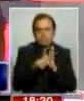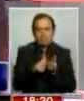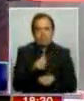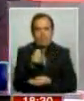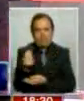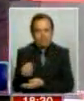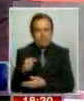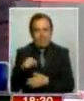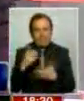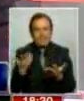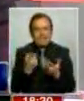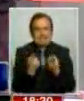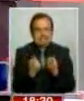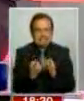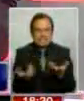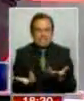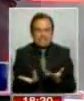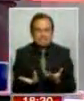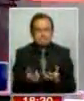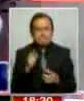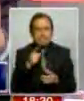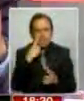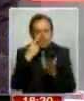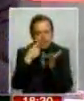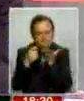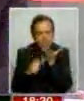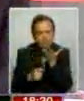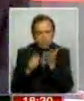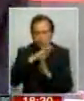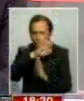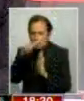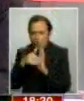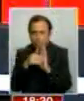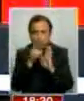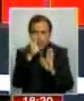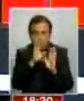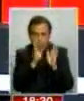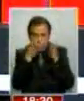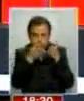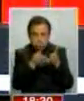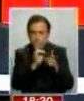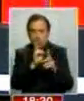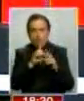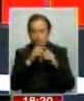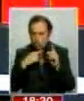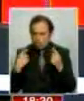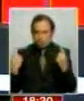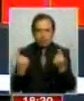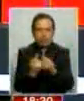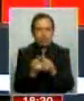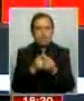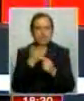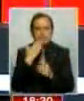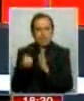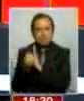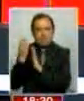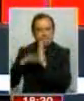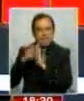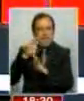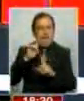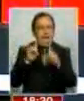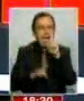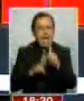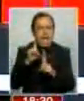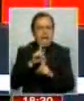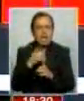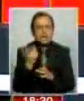necesarios. En el contexto, digamos, que hay que evaluarlo en términos integral y no solo parcial. En otro de los temas que dentro de la nueva mayoría también hay voces disonantes es en